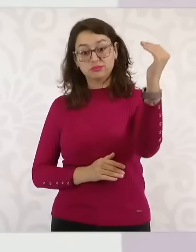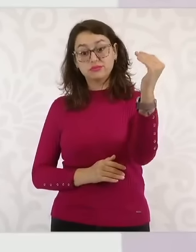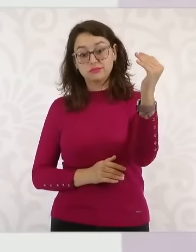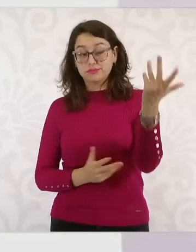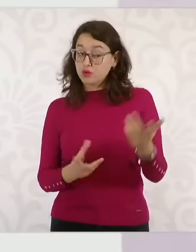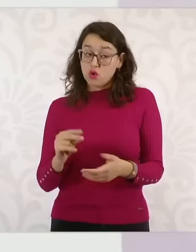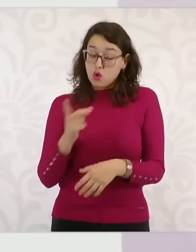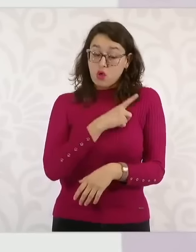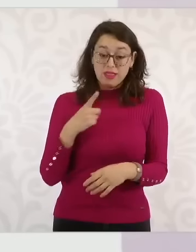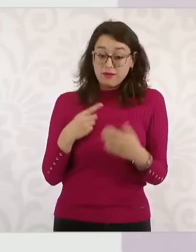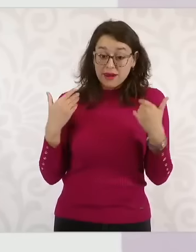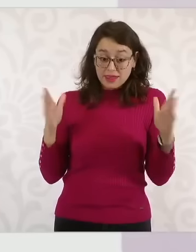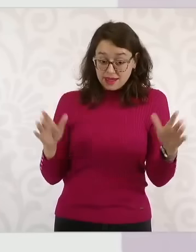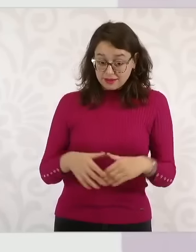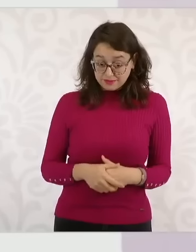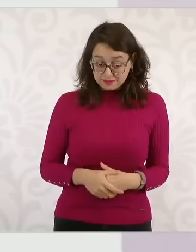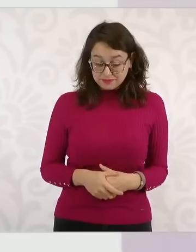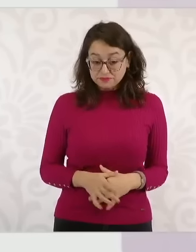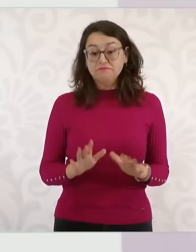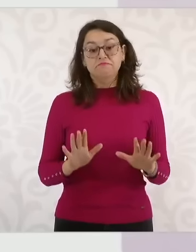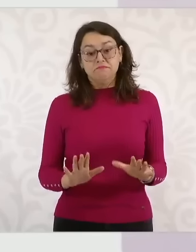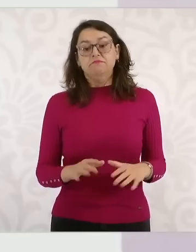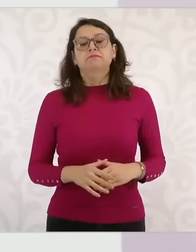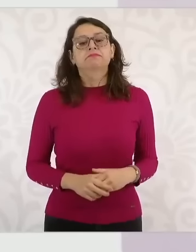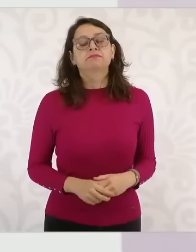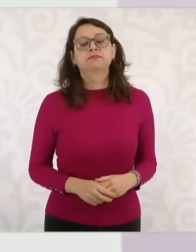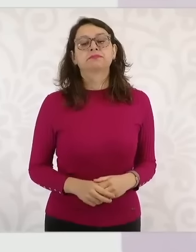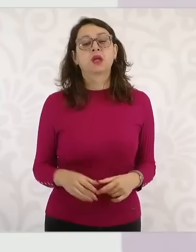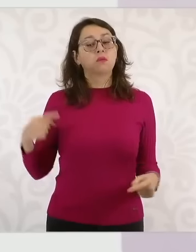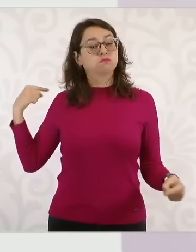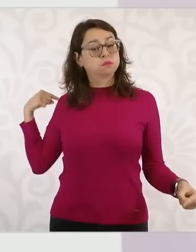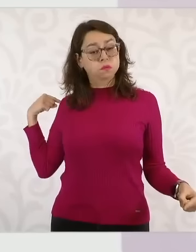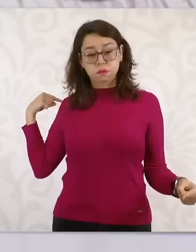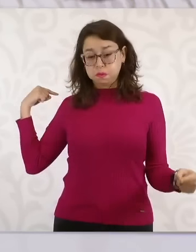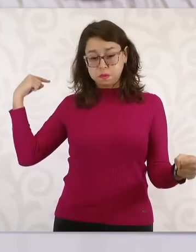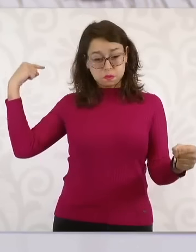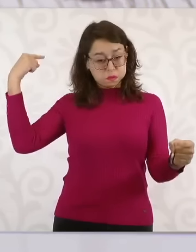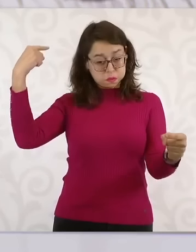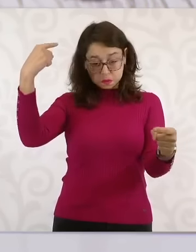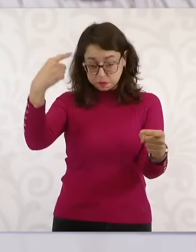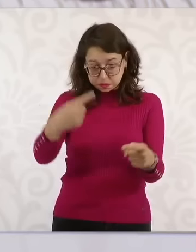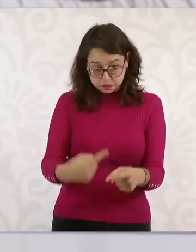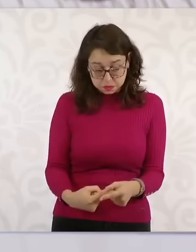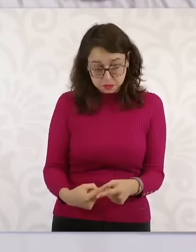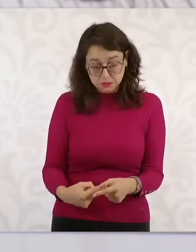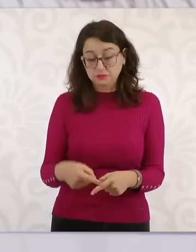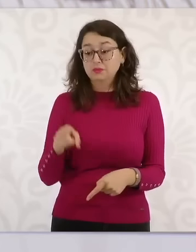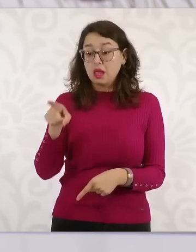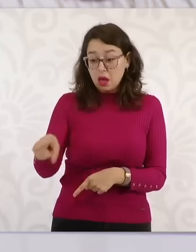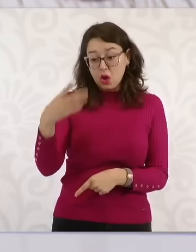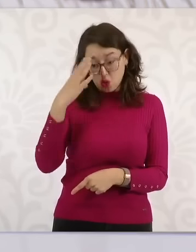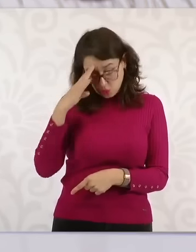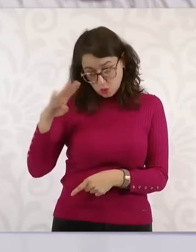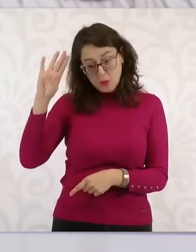Entonces, México con Cuba ha mantenido relaciones desde todos los gobiernos. Con el PAN un